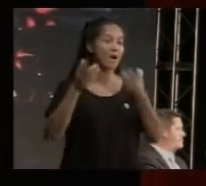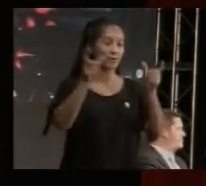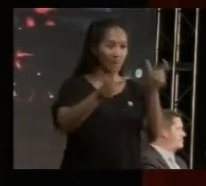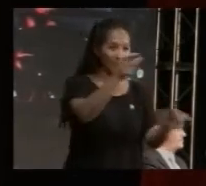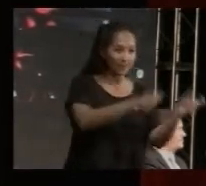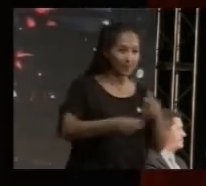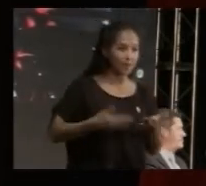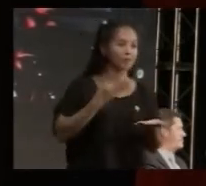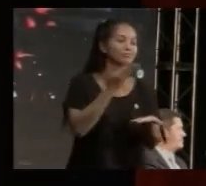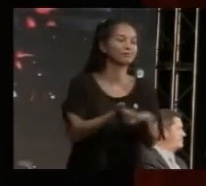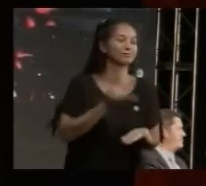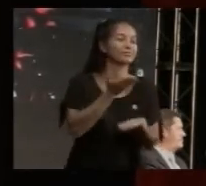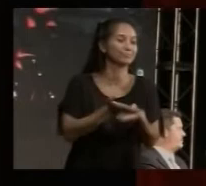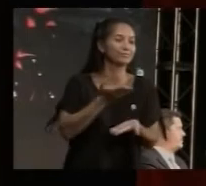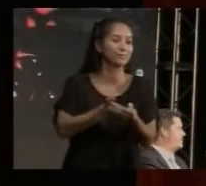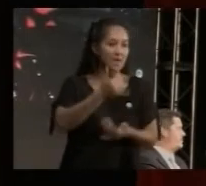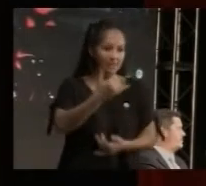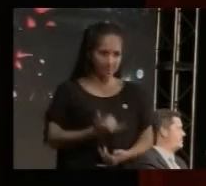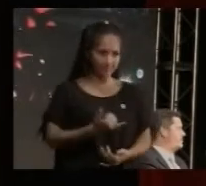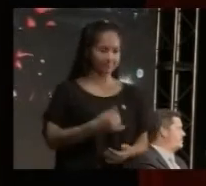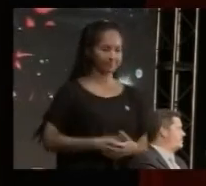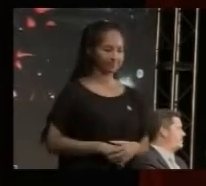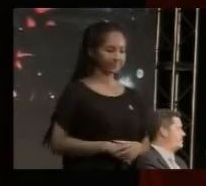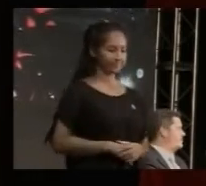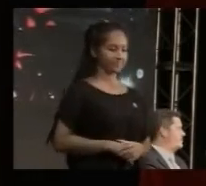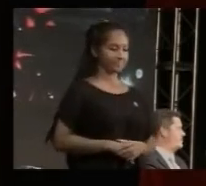hecho reclamos en este sentido.